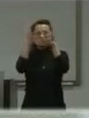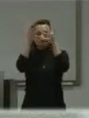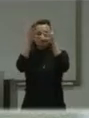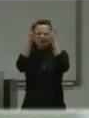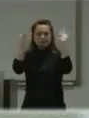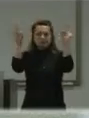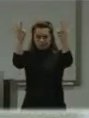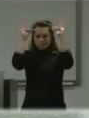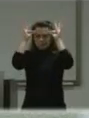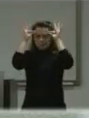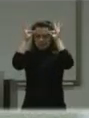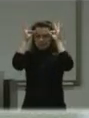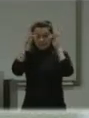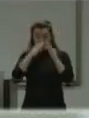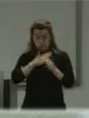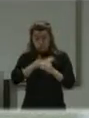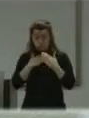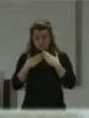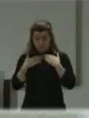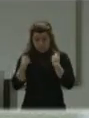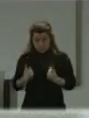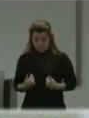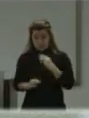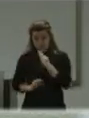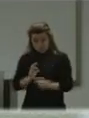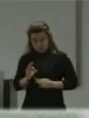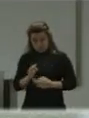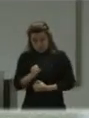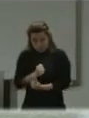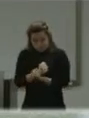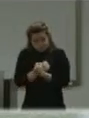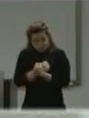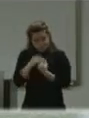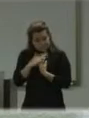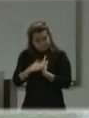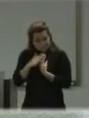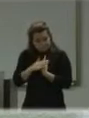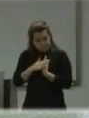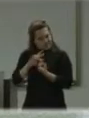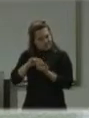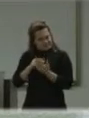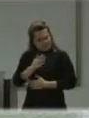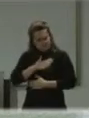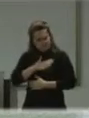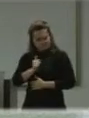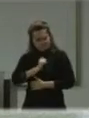si yo me cuido y me quiero me respeto entonces